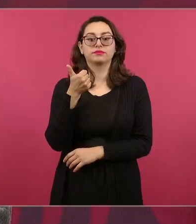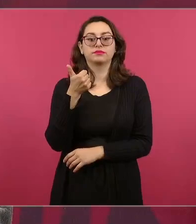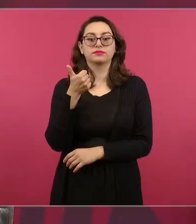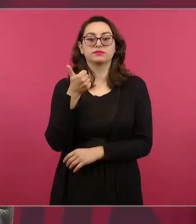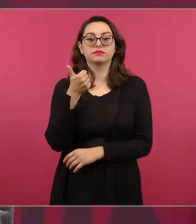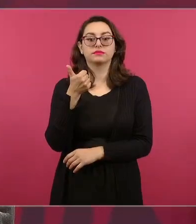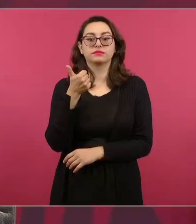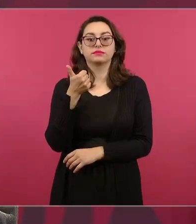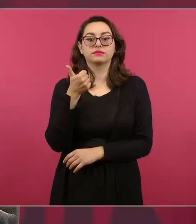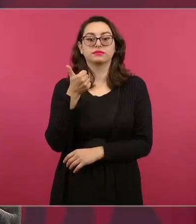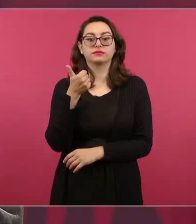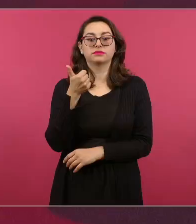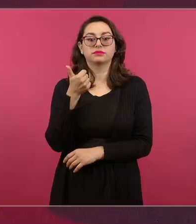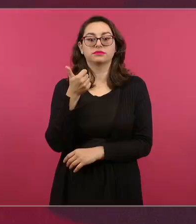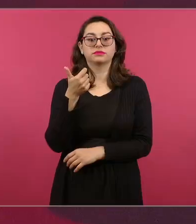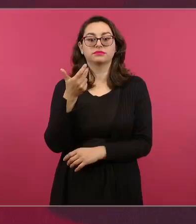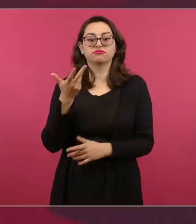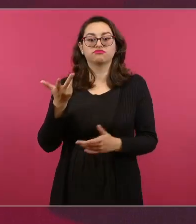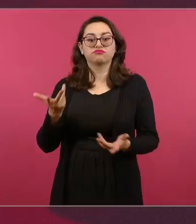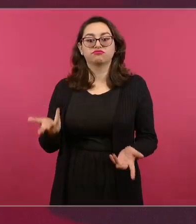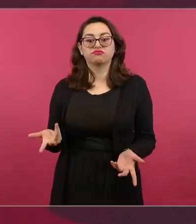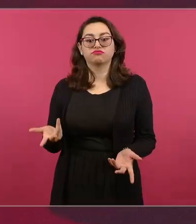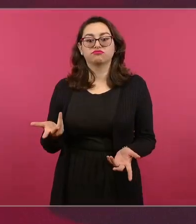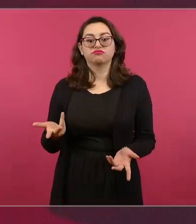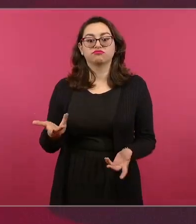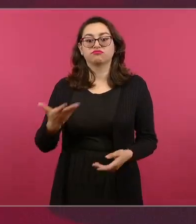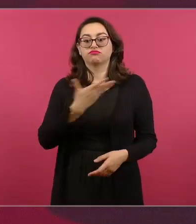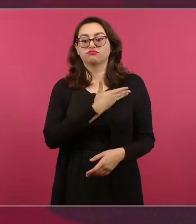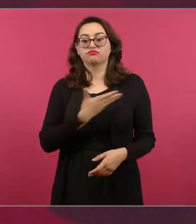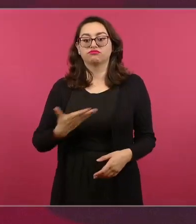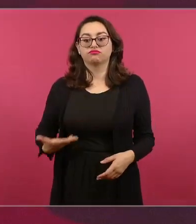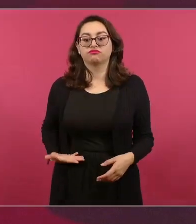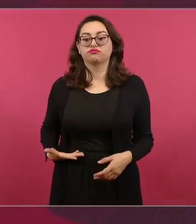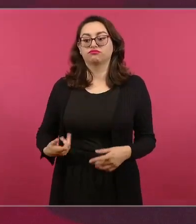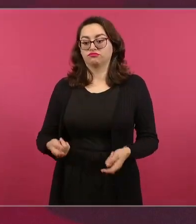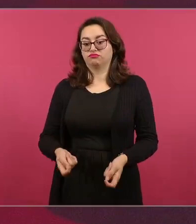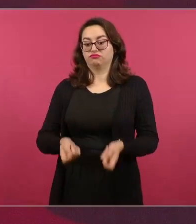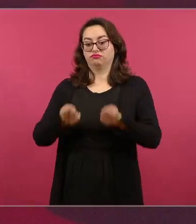ganamos la presidencia con el apoyo del pueblo